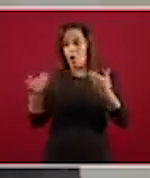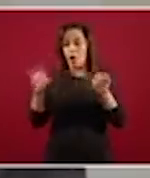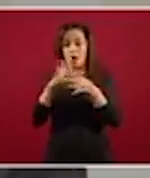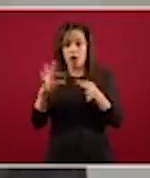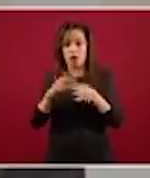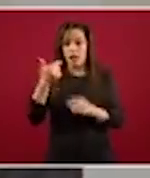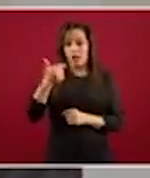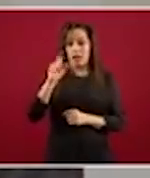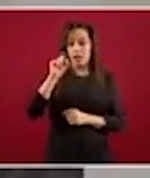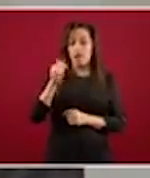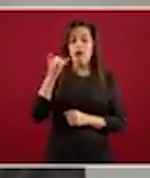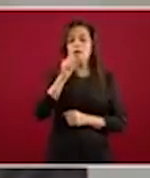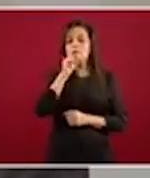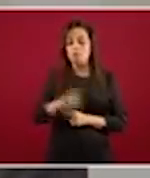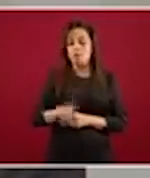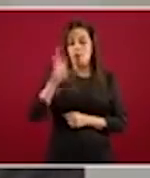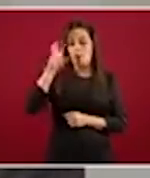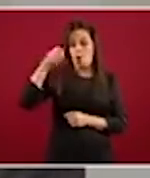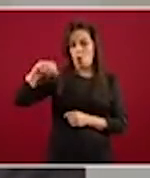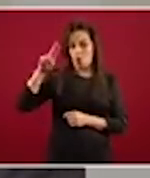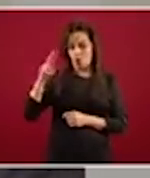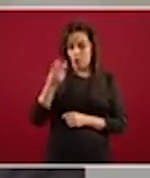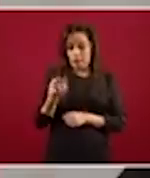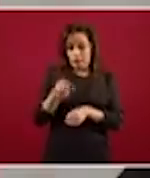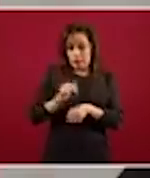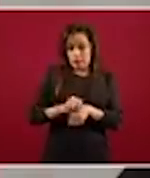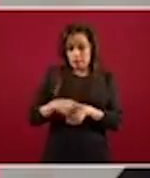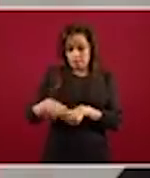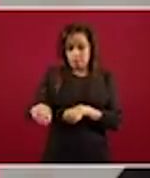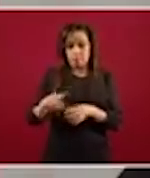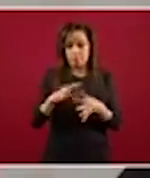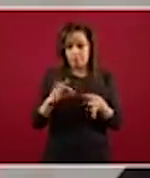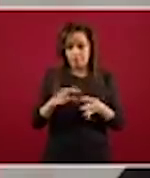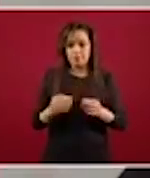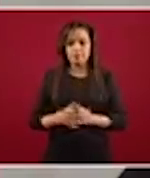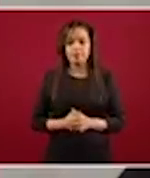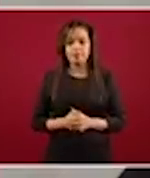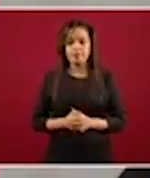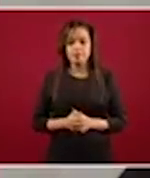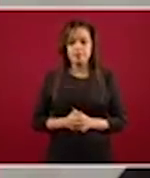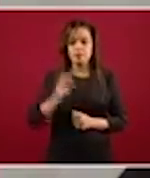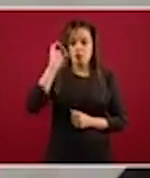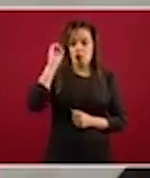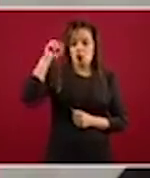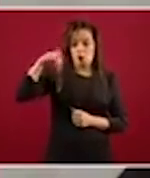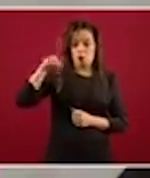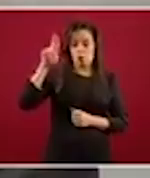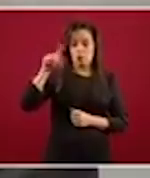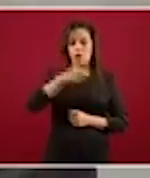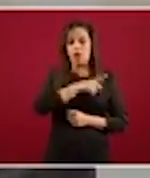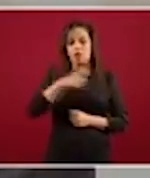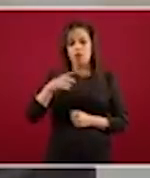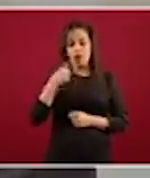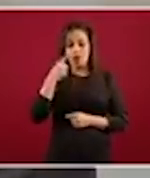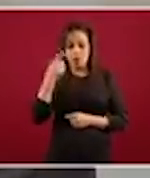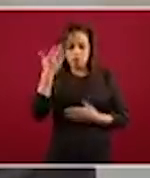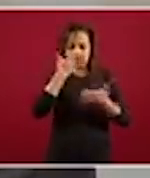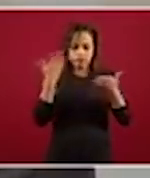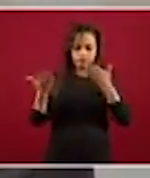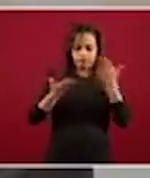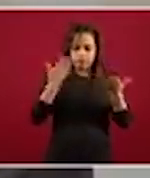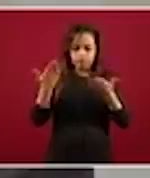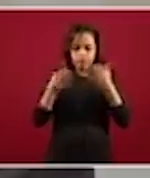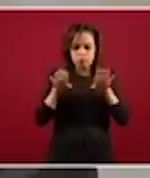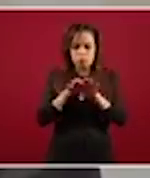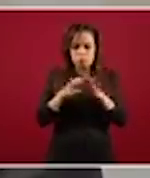semana, es que la Organización de las Naciones Unidas tome las medidas necesarias para impedir que empiece una guerra entre los